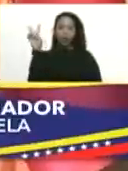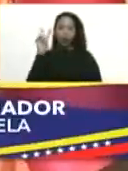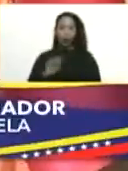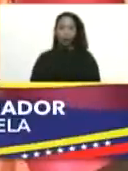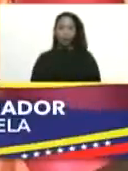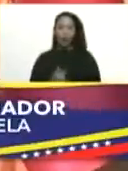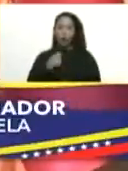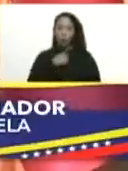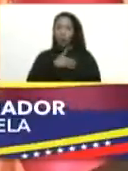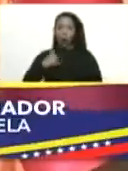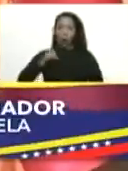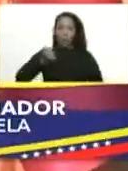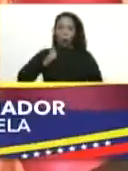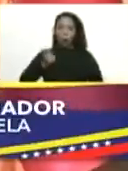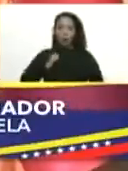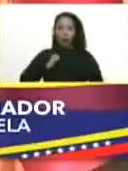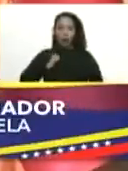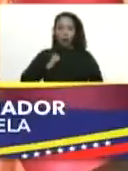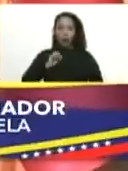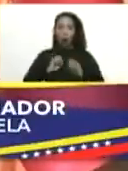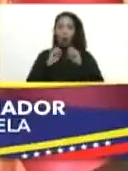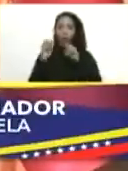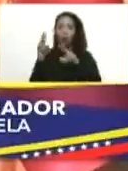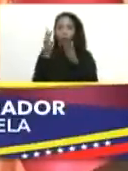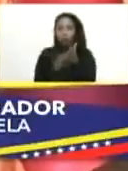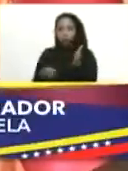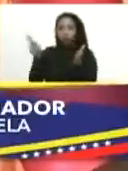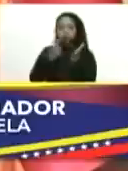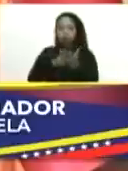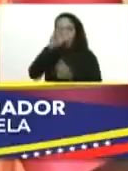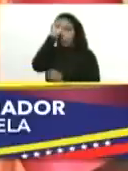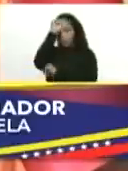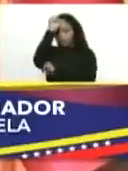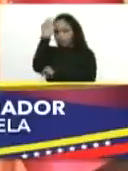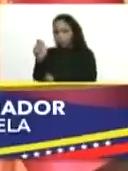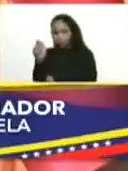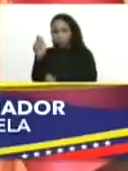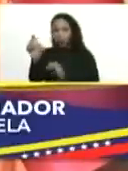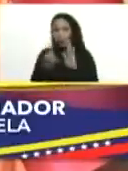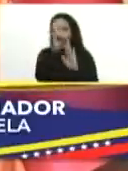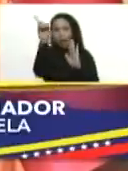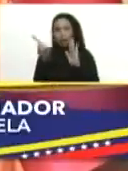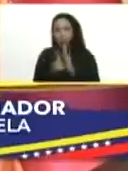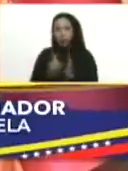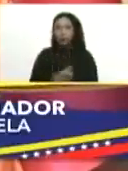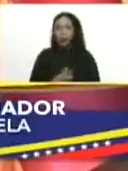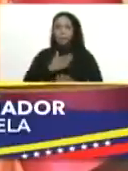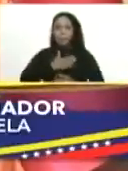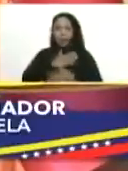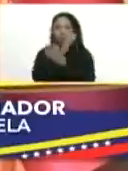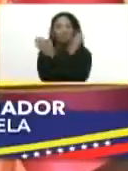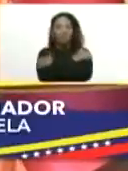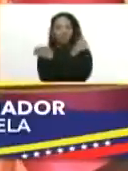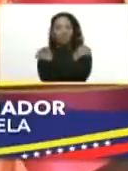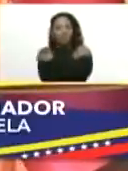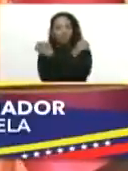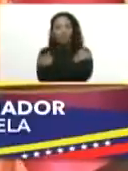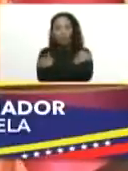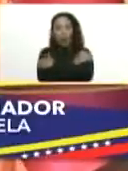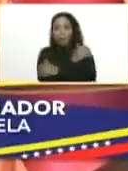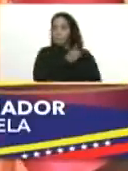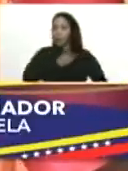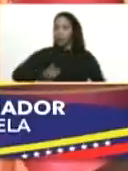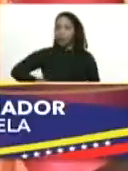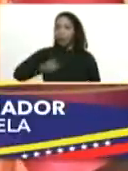esta oportunidad para ratificar ante usted y ante todo el cuerpo diplomático mis felicitaciones al